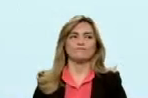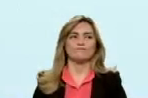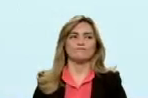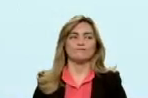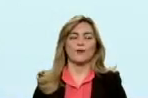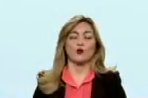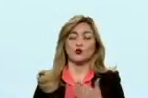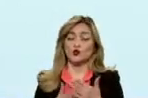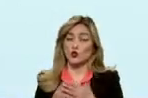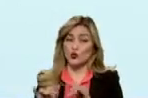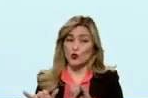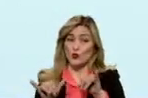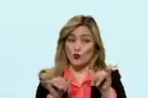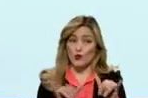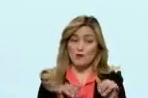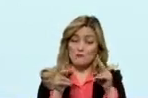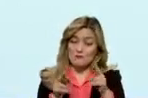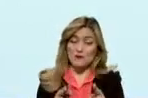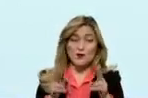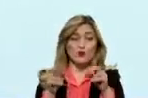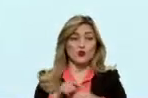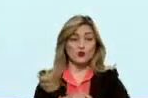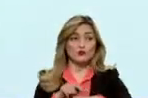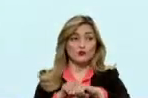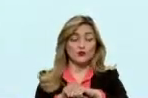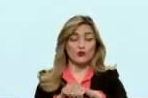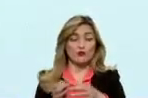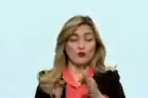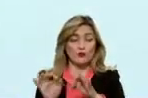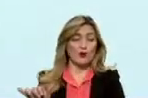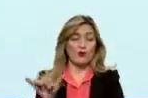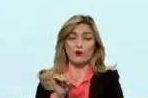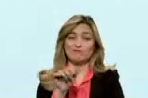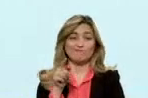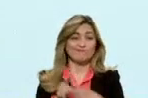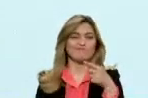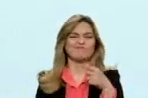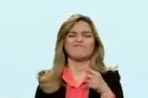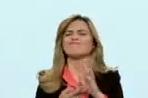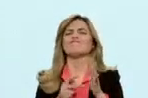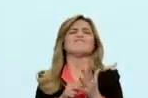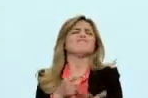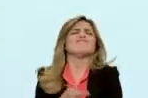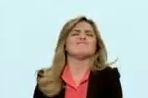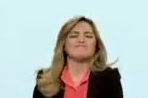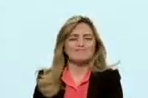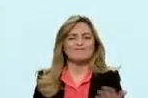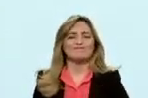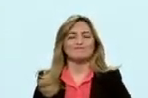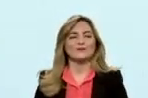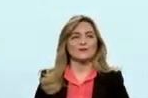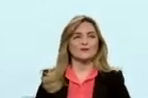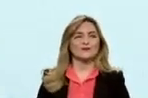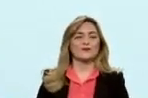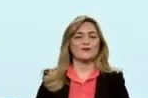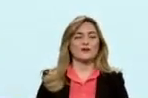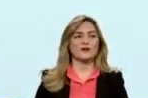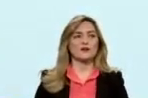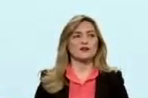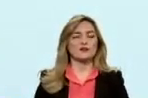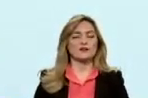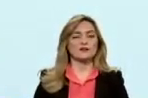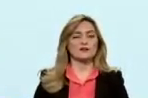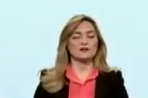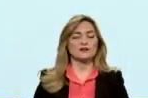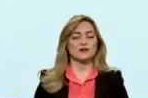lo mismo al mismo tiempo y de la misma manera. ¿Qué quiero decir con esto? Volcarnos, por ejemplo, a un